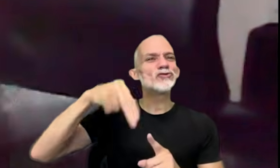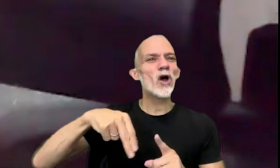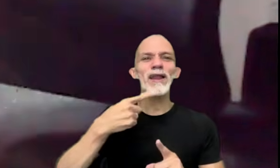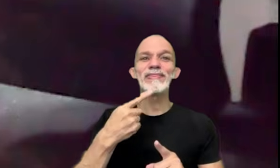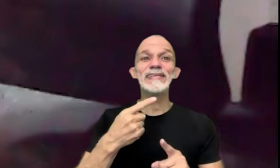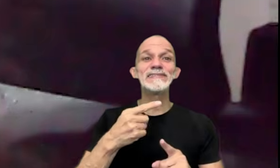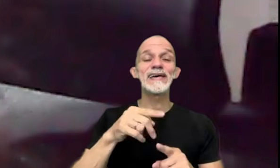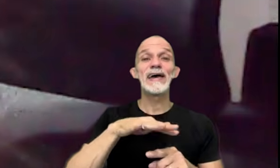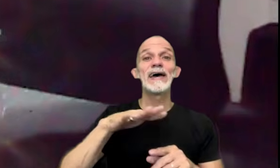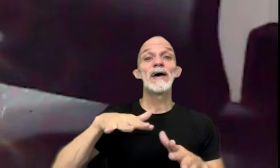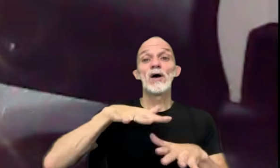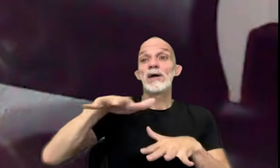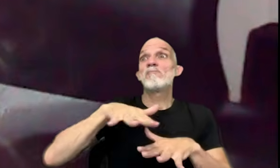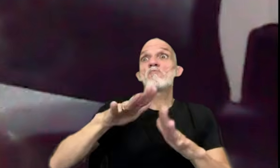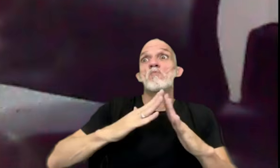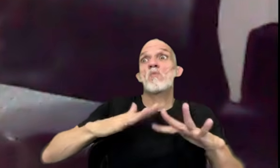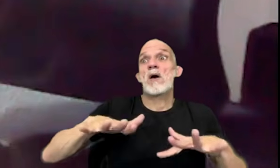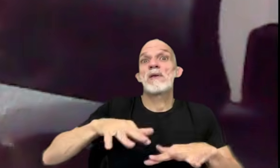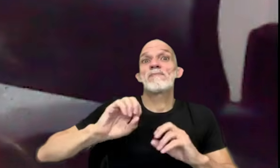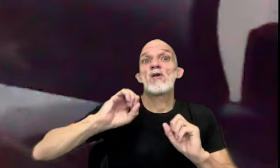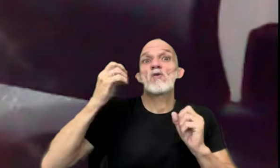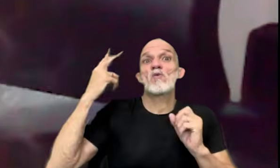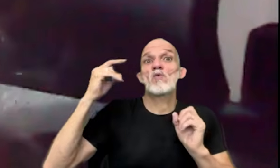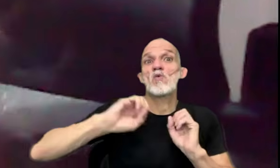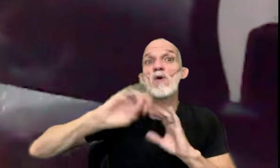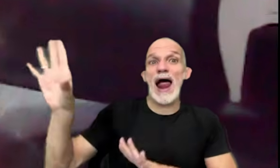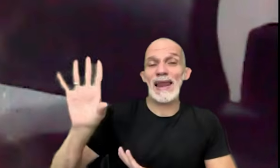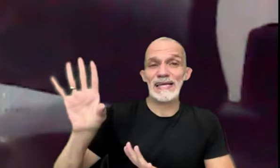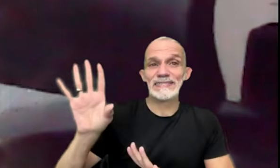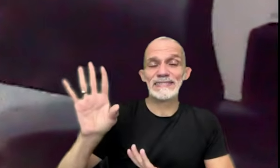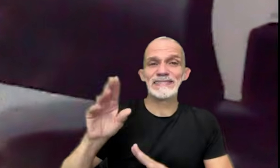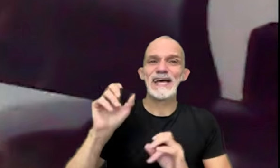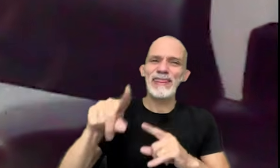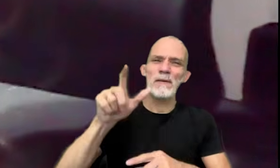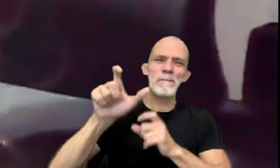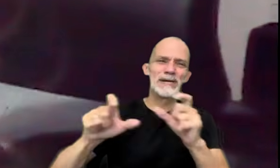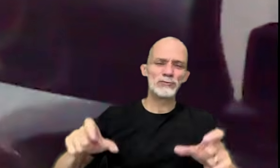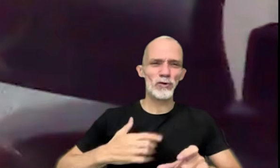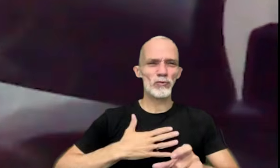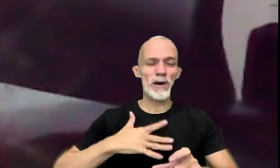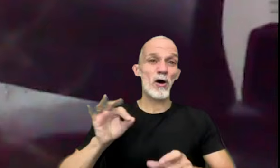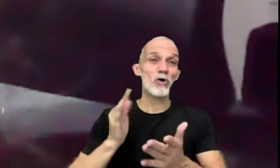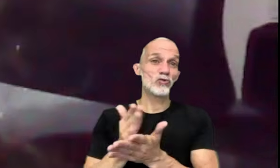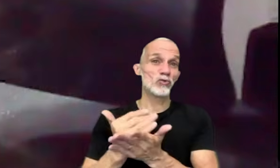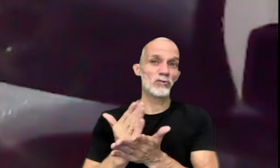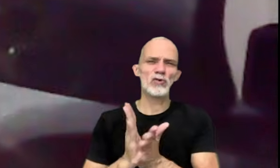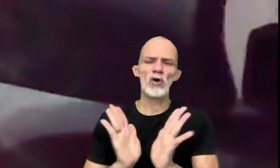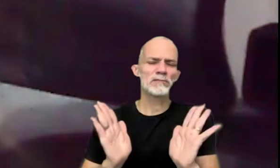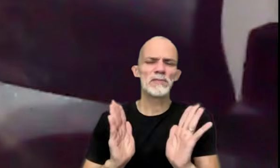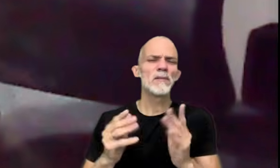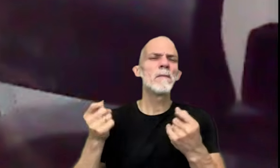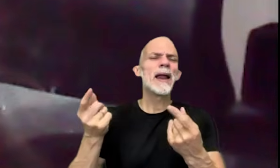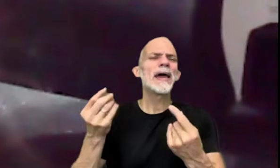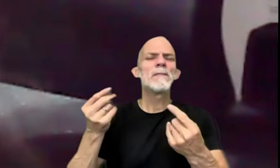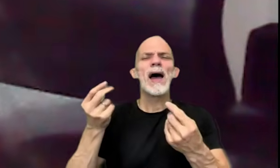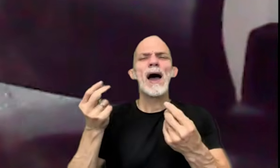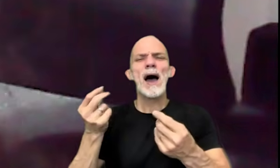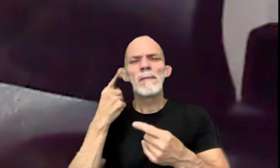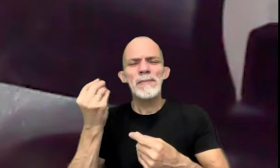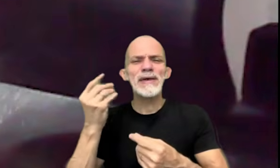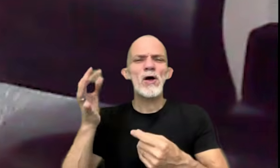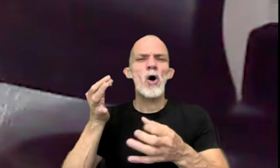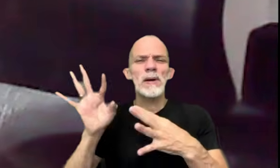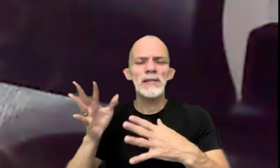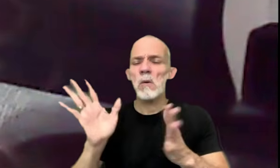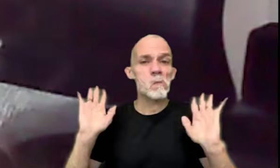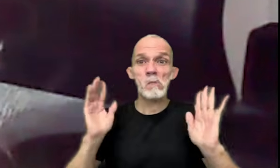que dice inmuebles rurales, pertenecientes a personas humanas en sucesiones sin divisa, y no importa el destino. Pero